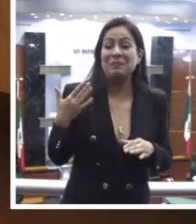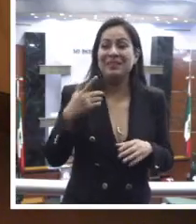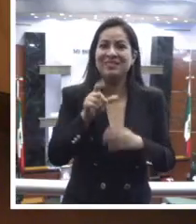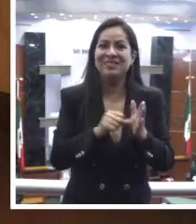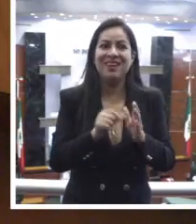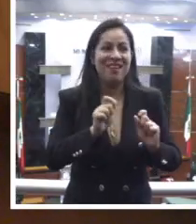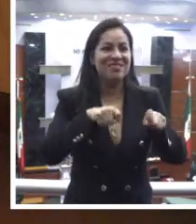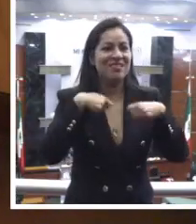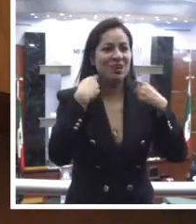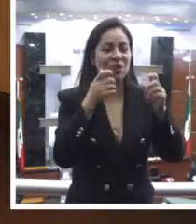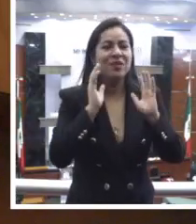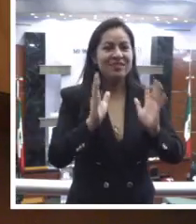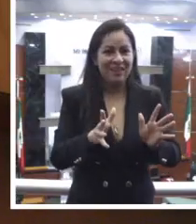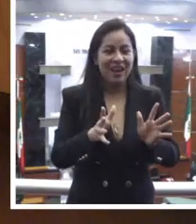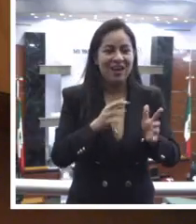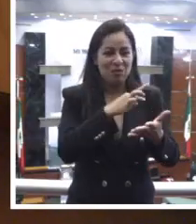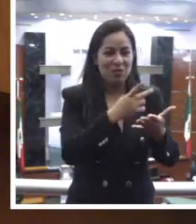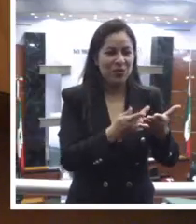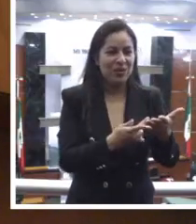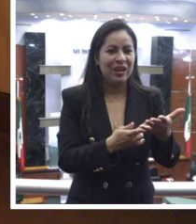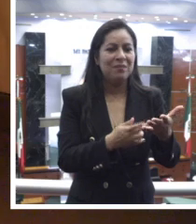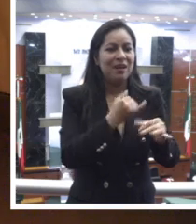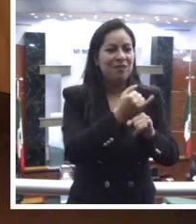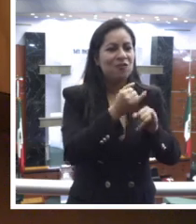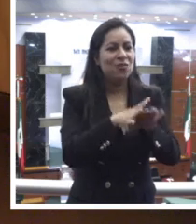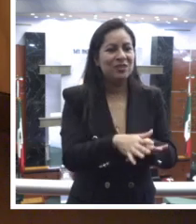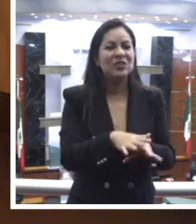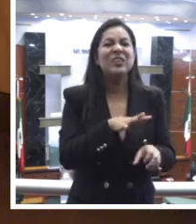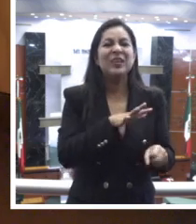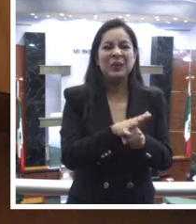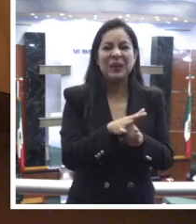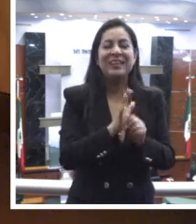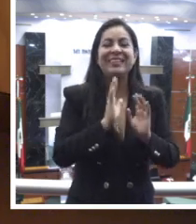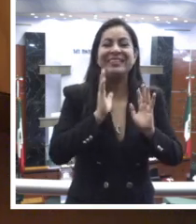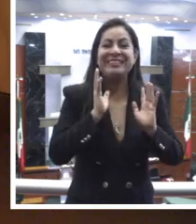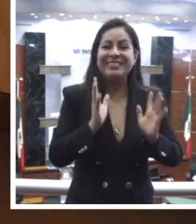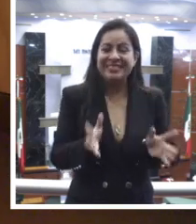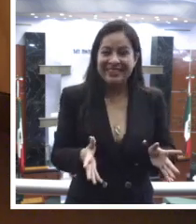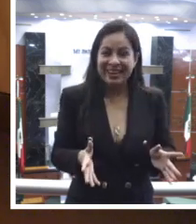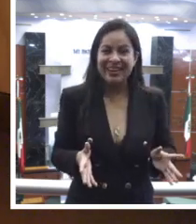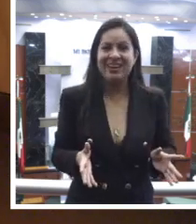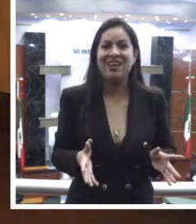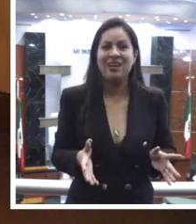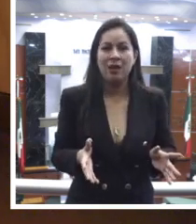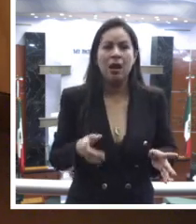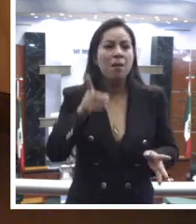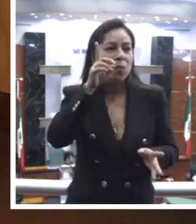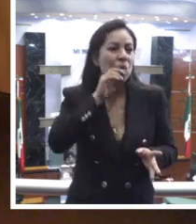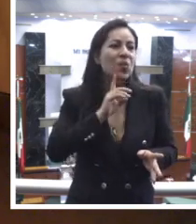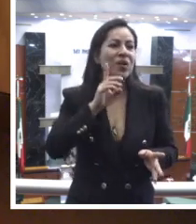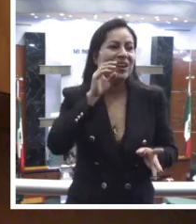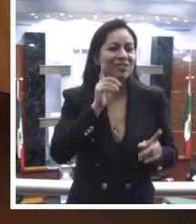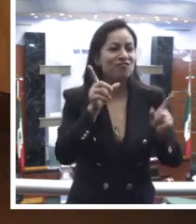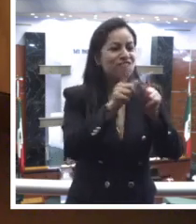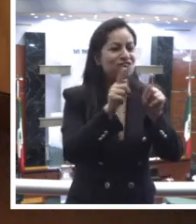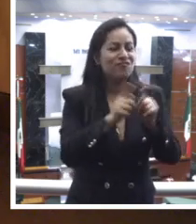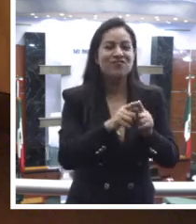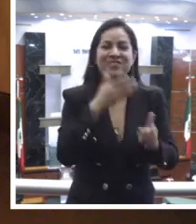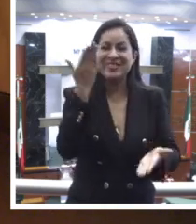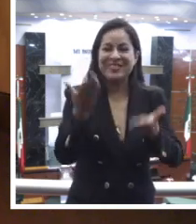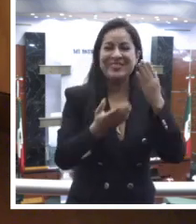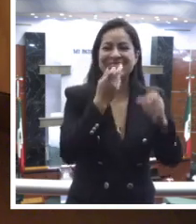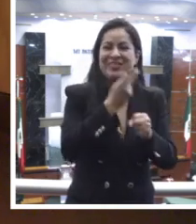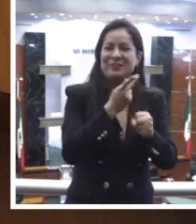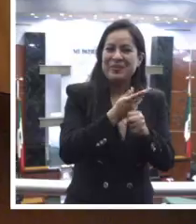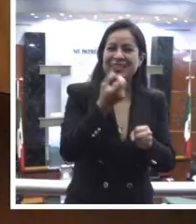pasados, entregó ya en un programa la información de que ya hay mujeres que han concluido sus estudios de